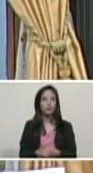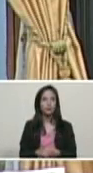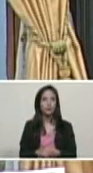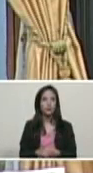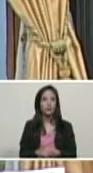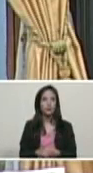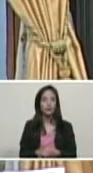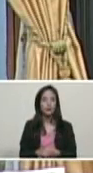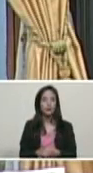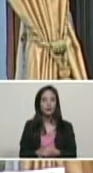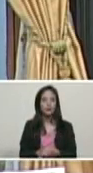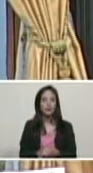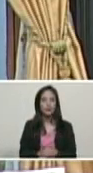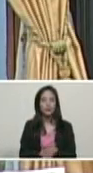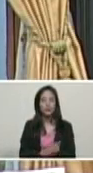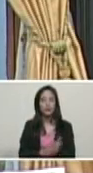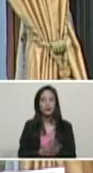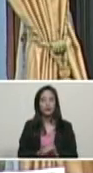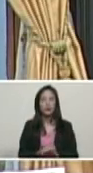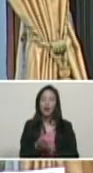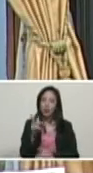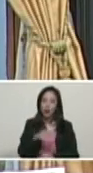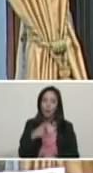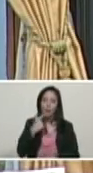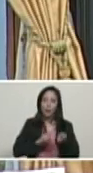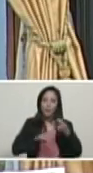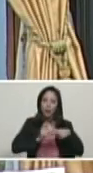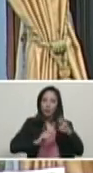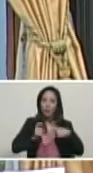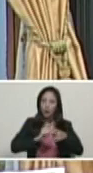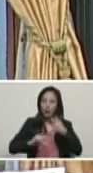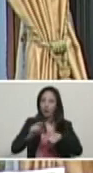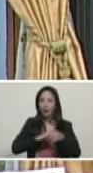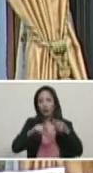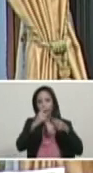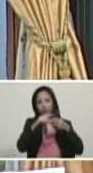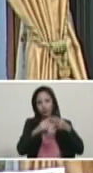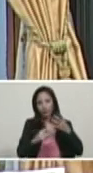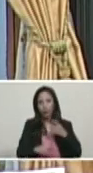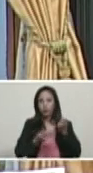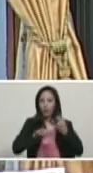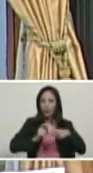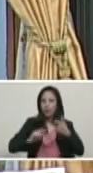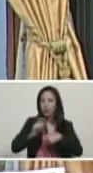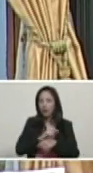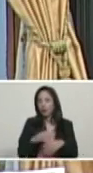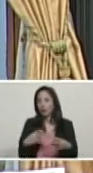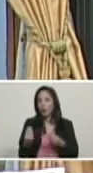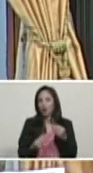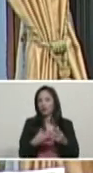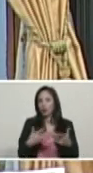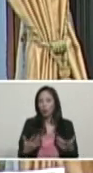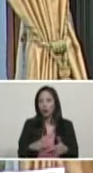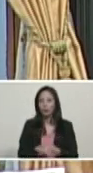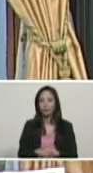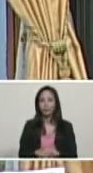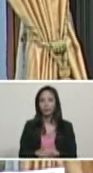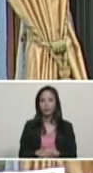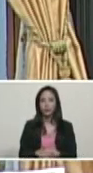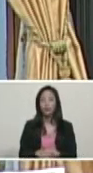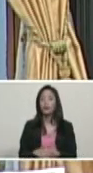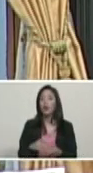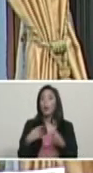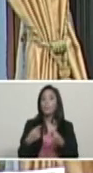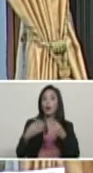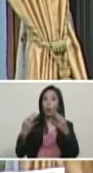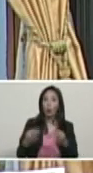sacar, para complementar las ventas de los mercados a nivel general, vamos a sacar a precios acordados